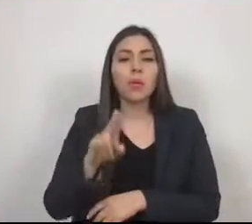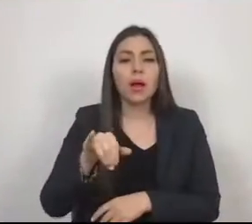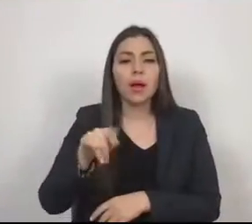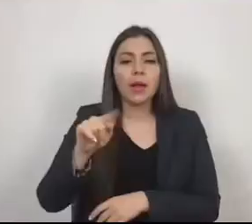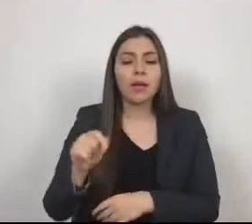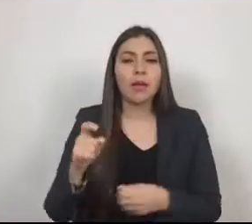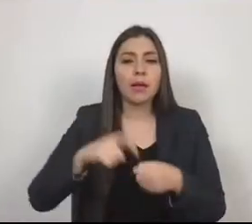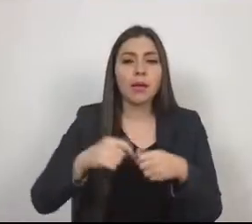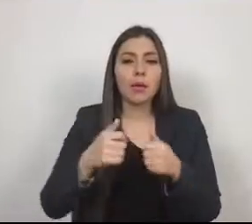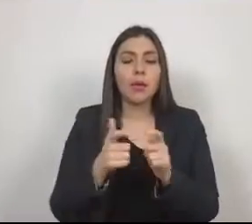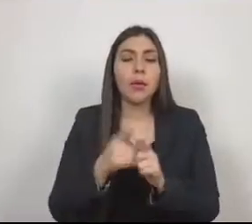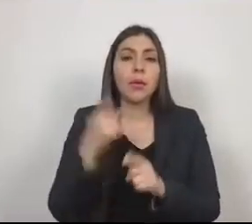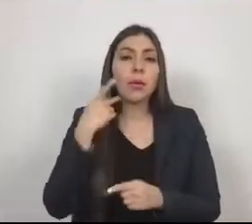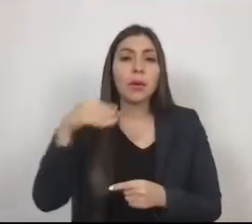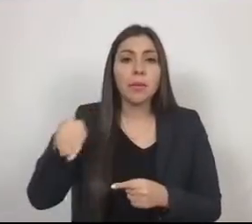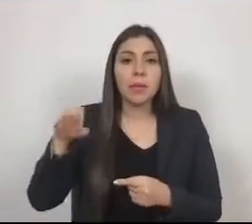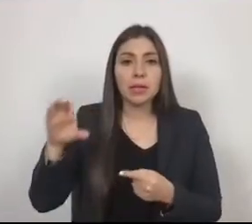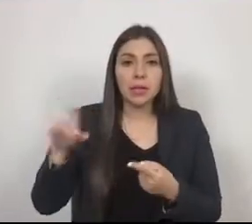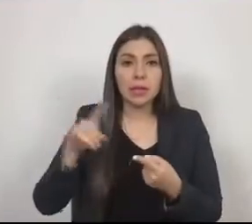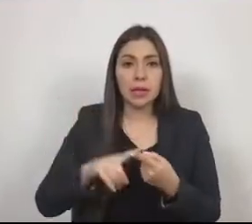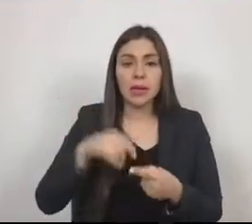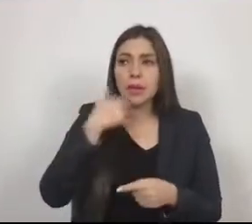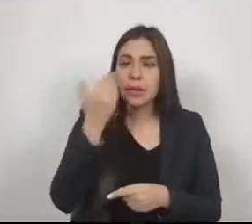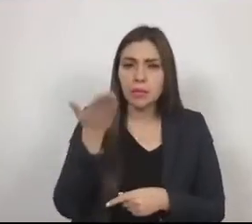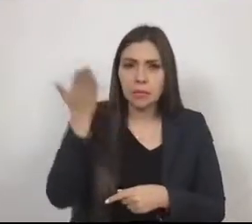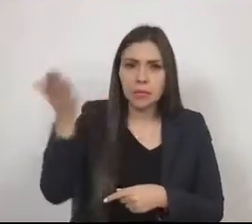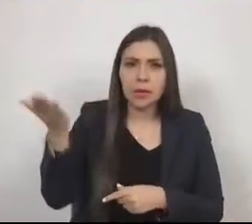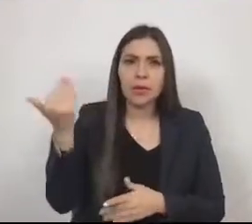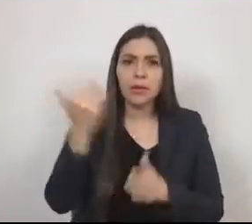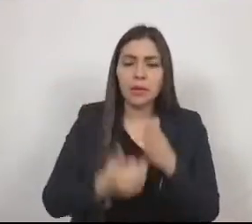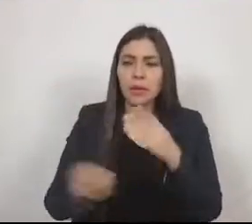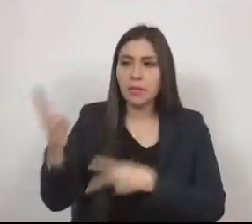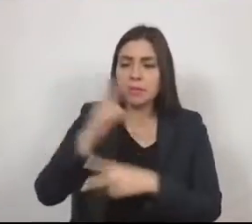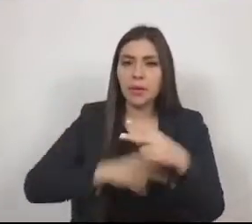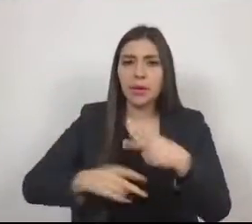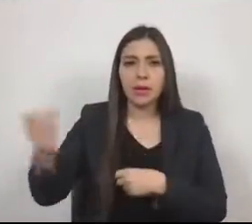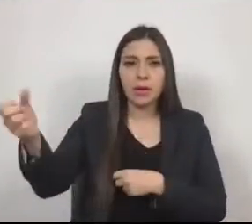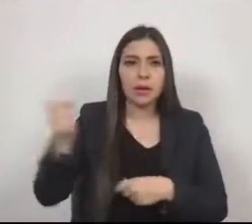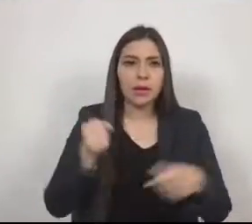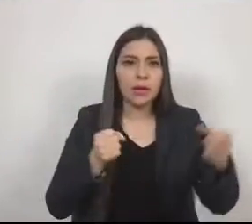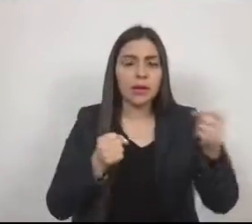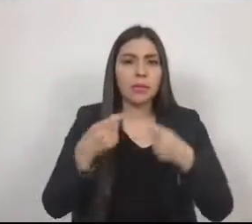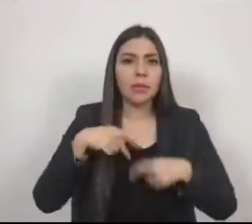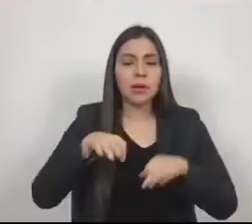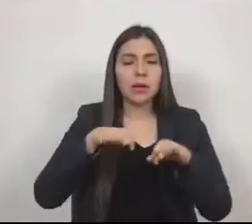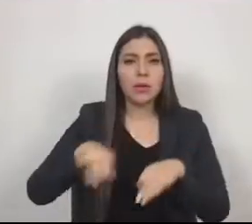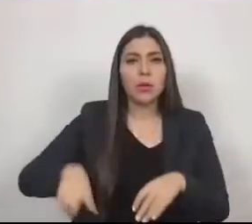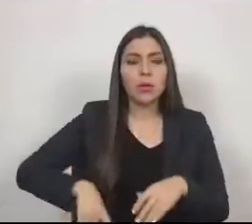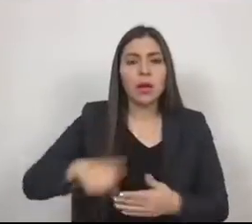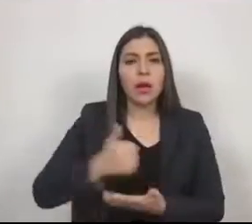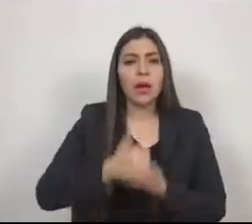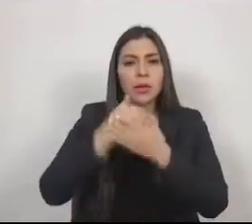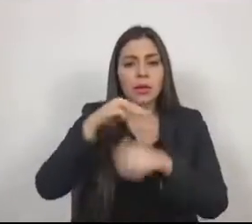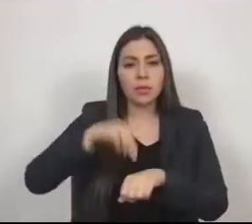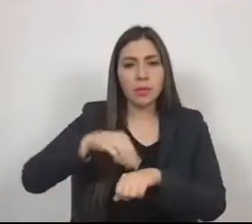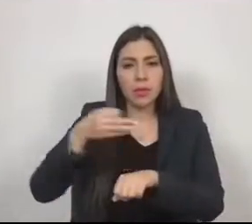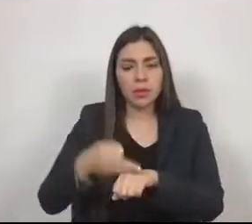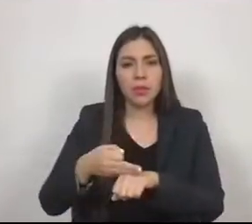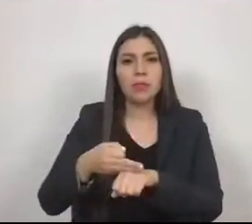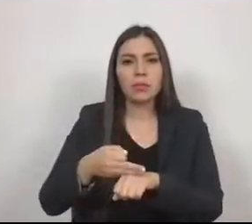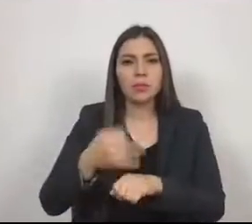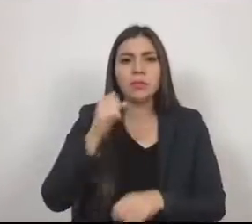Movimiento Ciudadano, solicitó la presencia de los servidores públicos de los ayuntamientos y del organismo público descentralizado